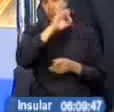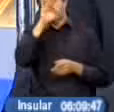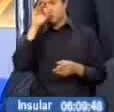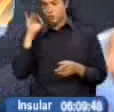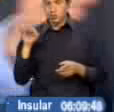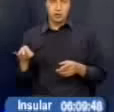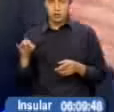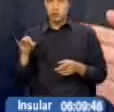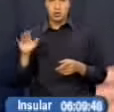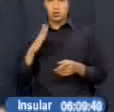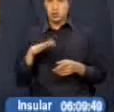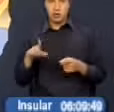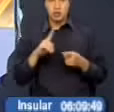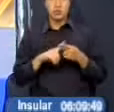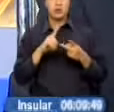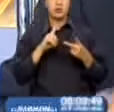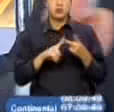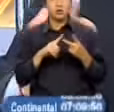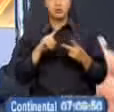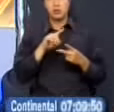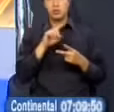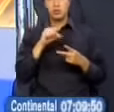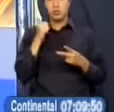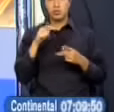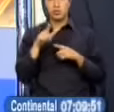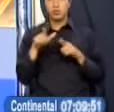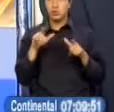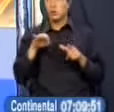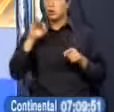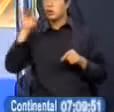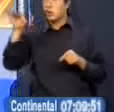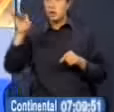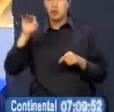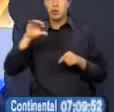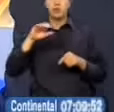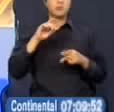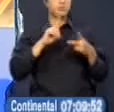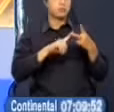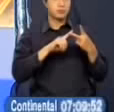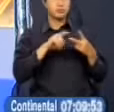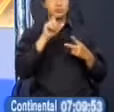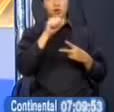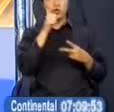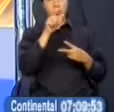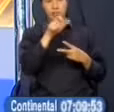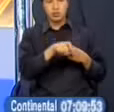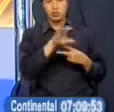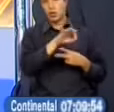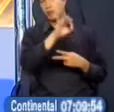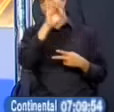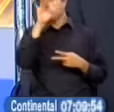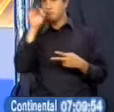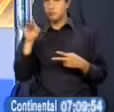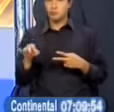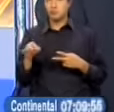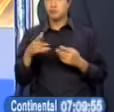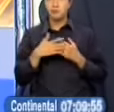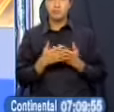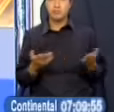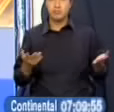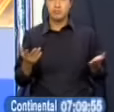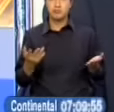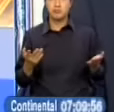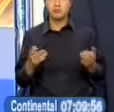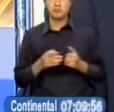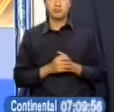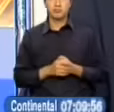y trasladar al embajador a otro punto de destino el llamar al agregado etcétera eso sí